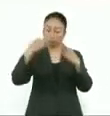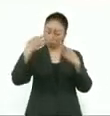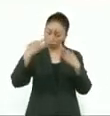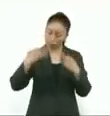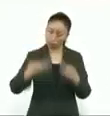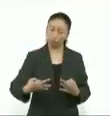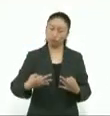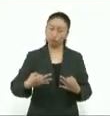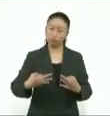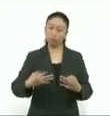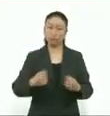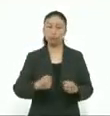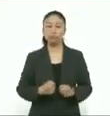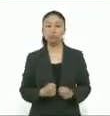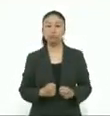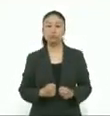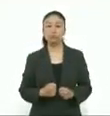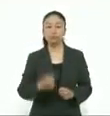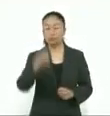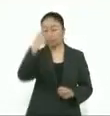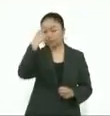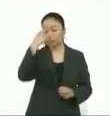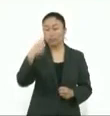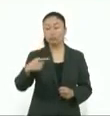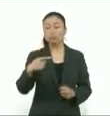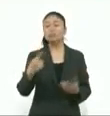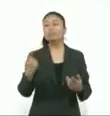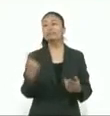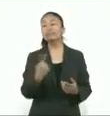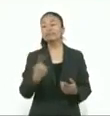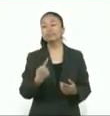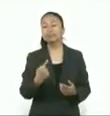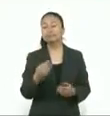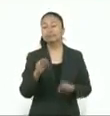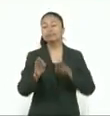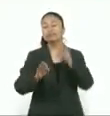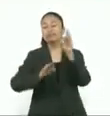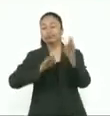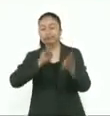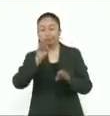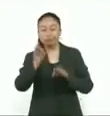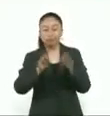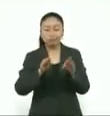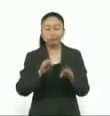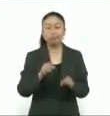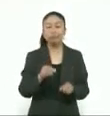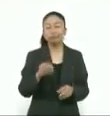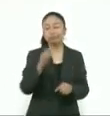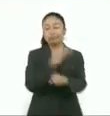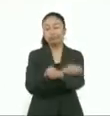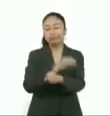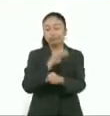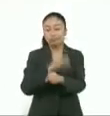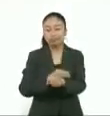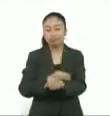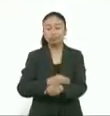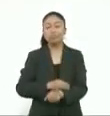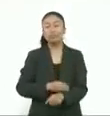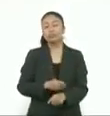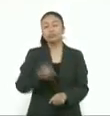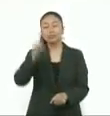y adecuado para proteger, para atender, para acompañar, para resolver